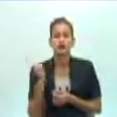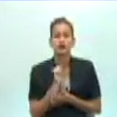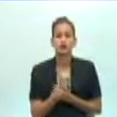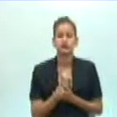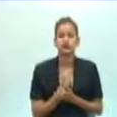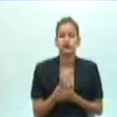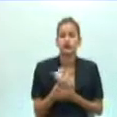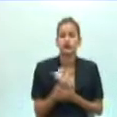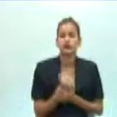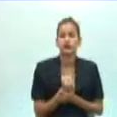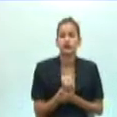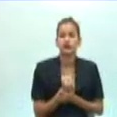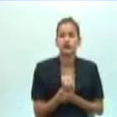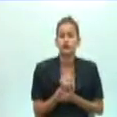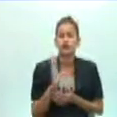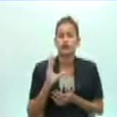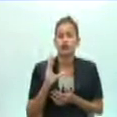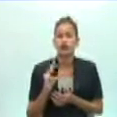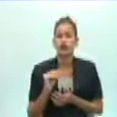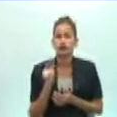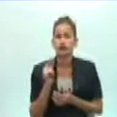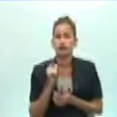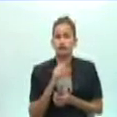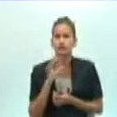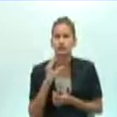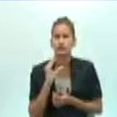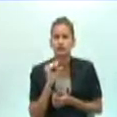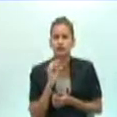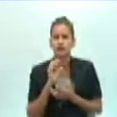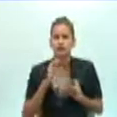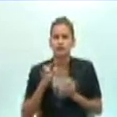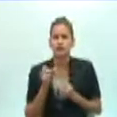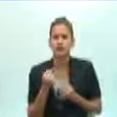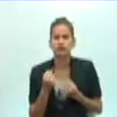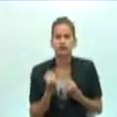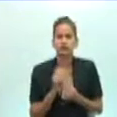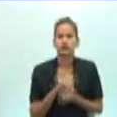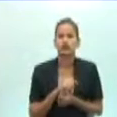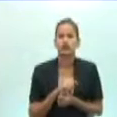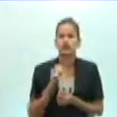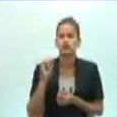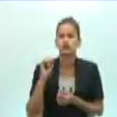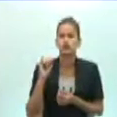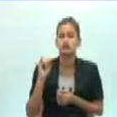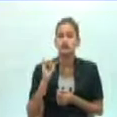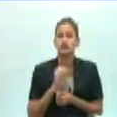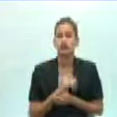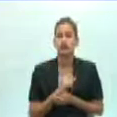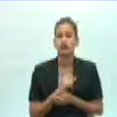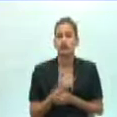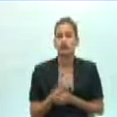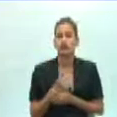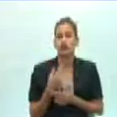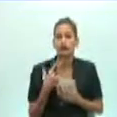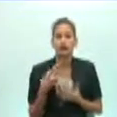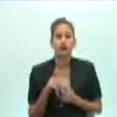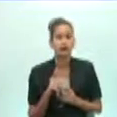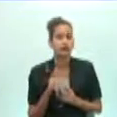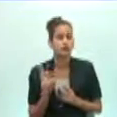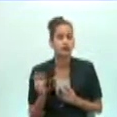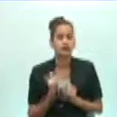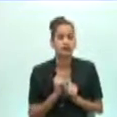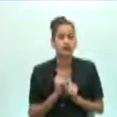sílaba, sino. Sin embargo, vamos a ver en el otro ejemplo, si no hubiera sido por la experiencia del